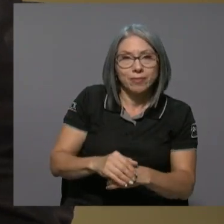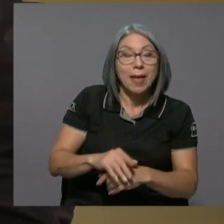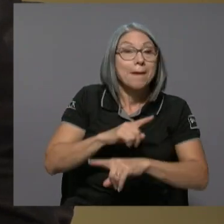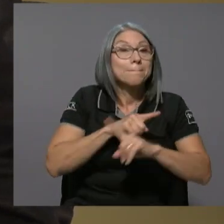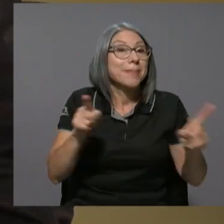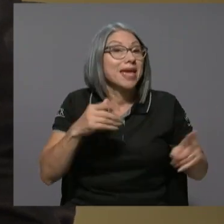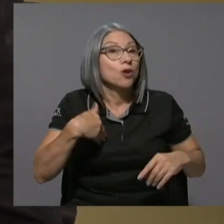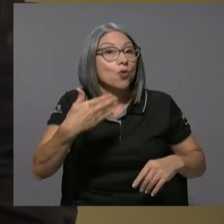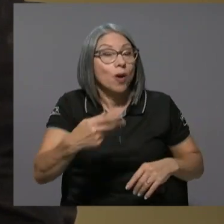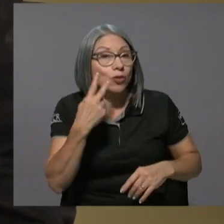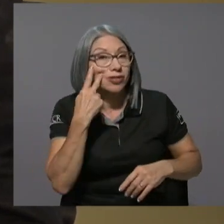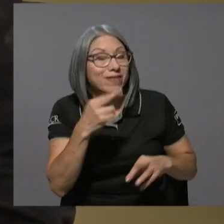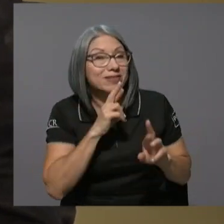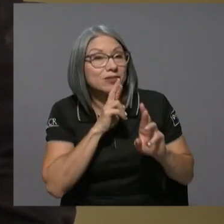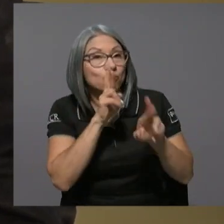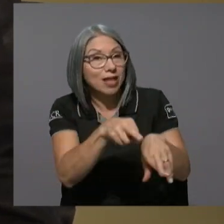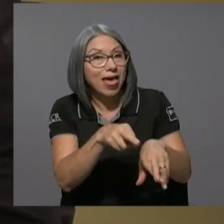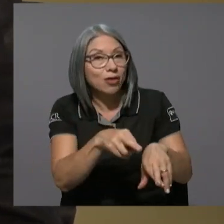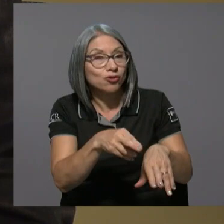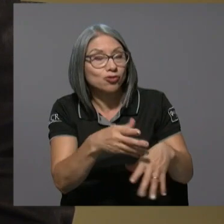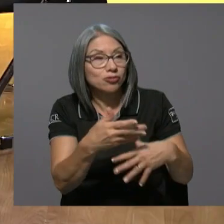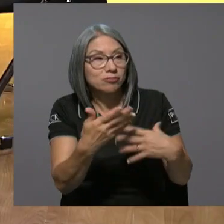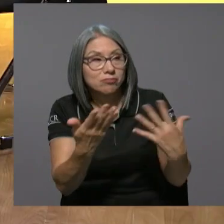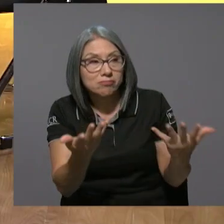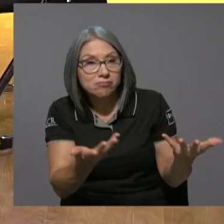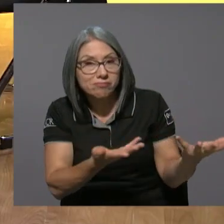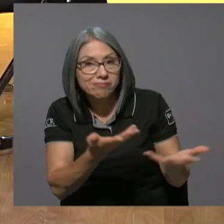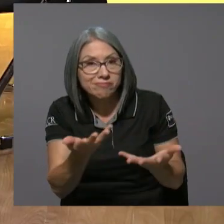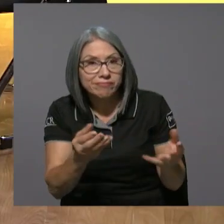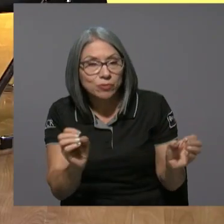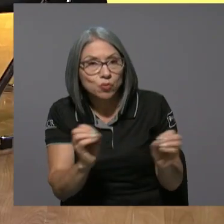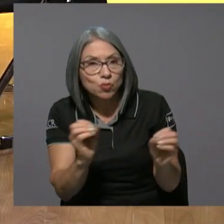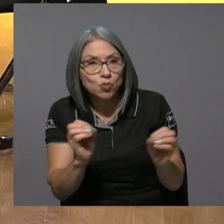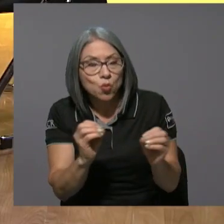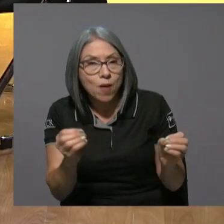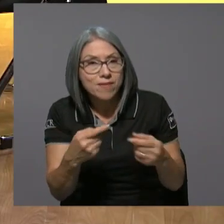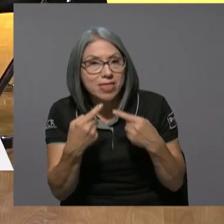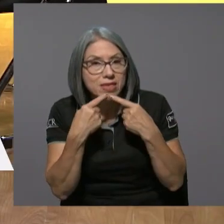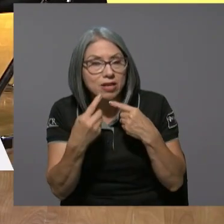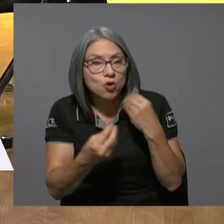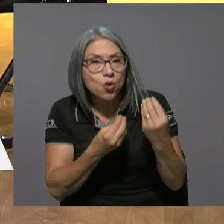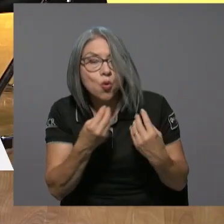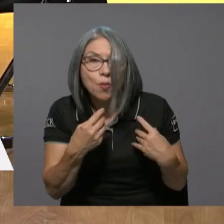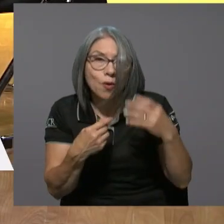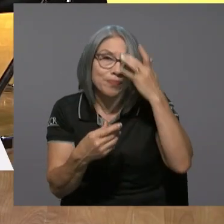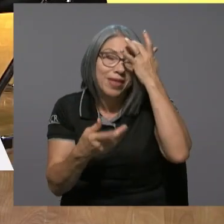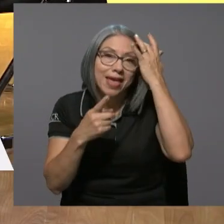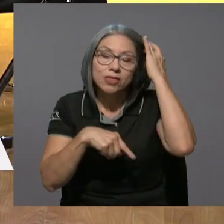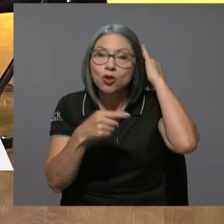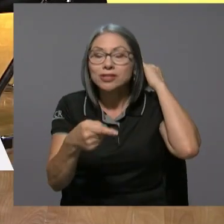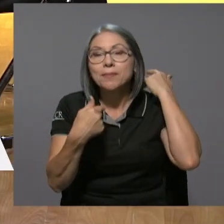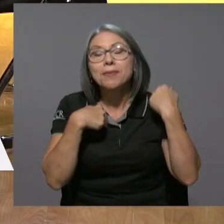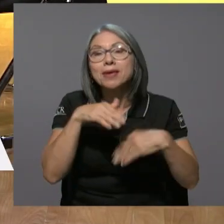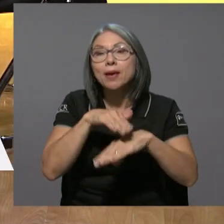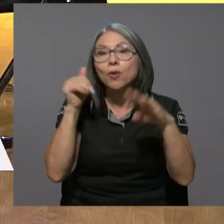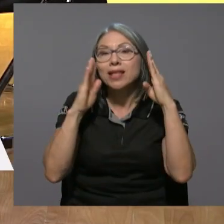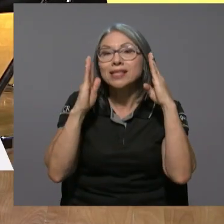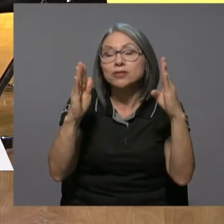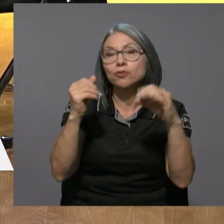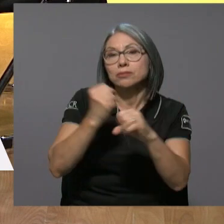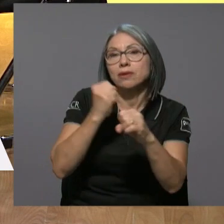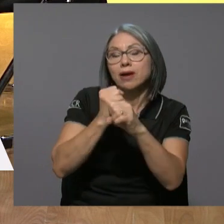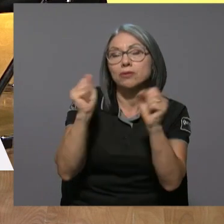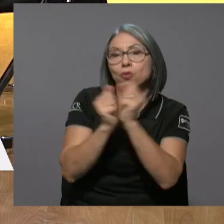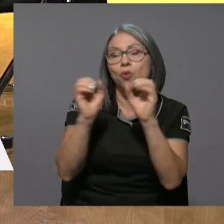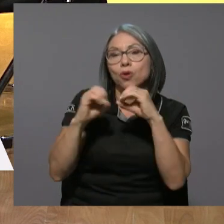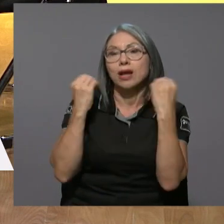de eso, había una omisión total, ¿verdad? Entonces eso me llamaba la atención, ciertamente trabajando con organismos internacionales, donde